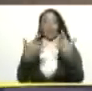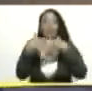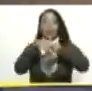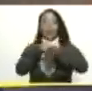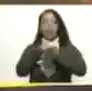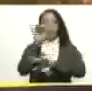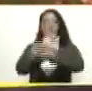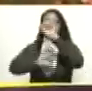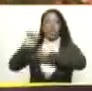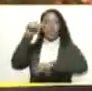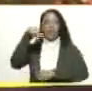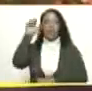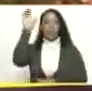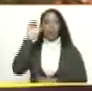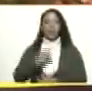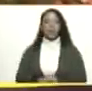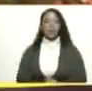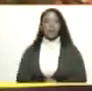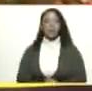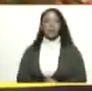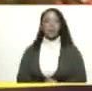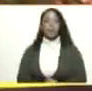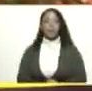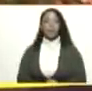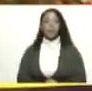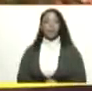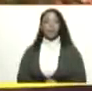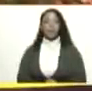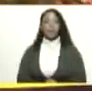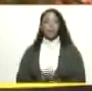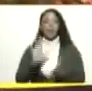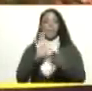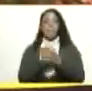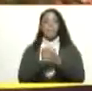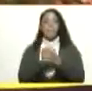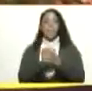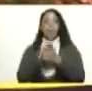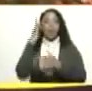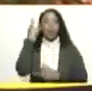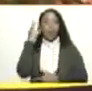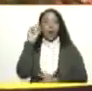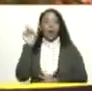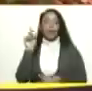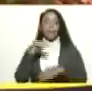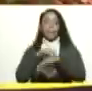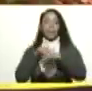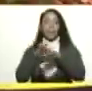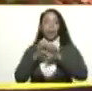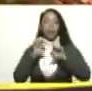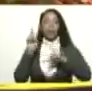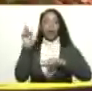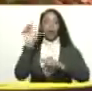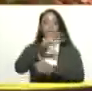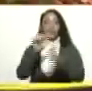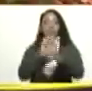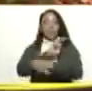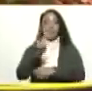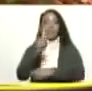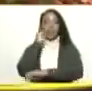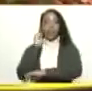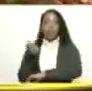Francisco Ameliach, la compañera Yelixe Santaella, vicepresidenta de